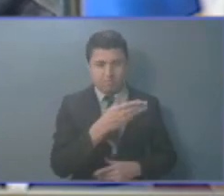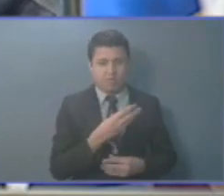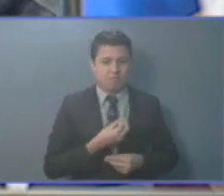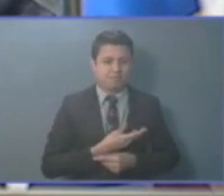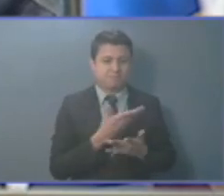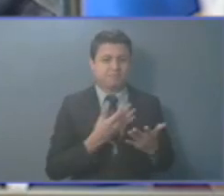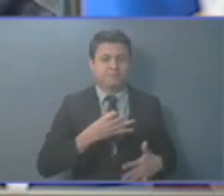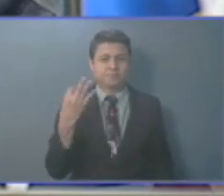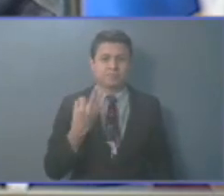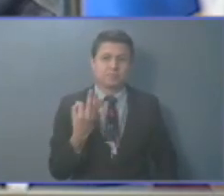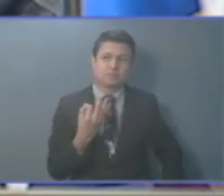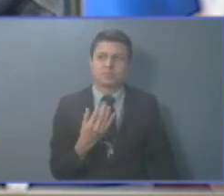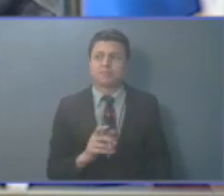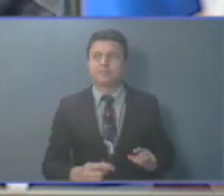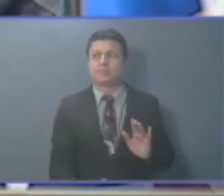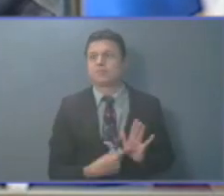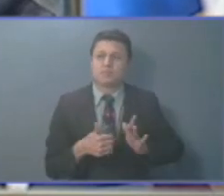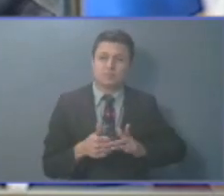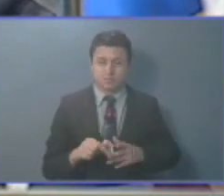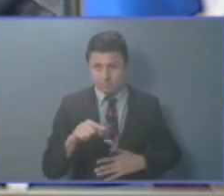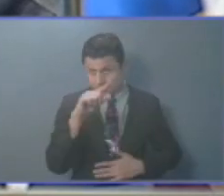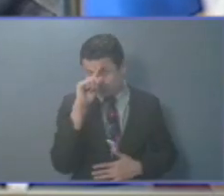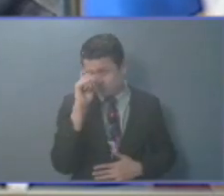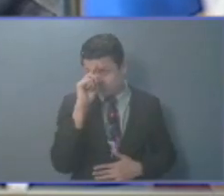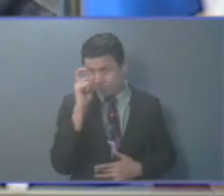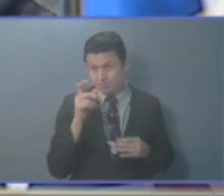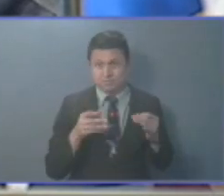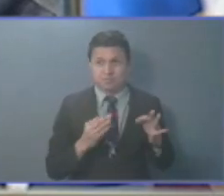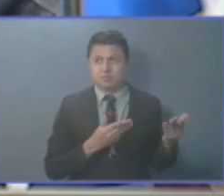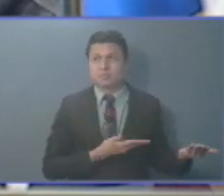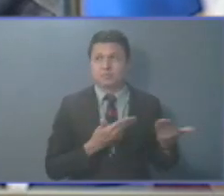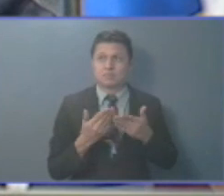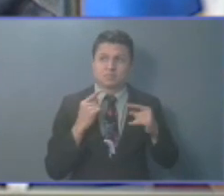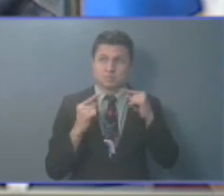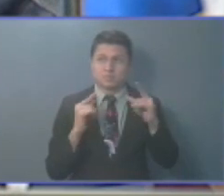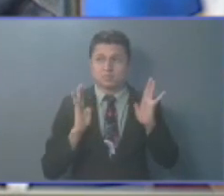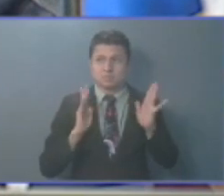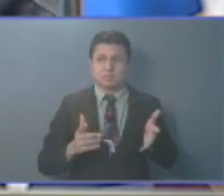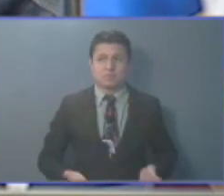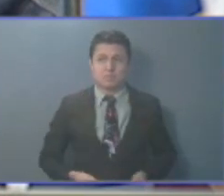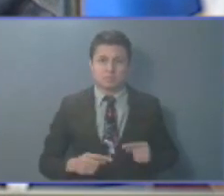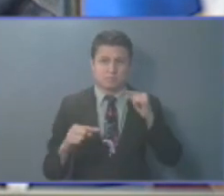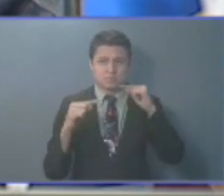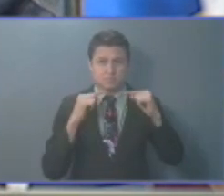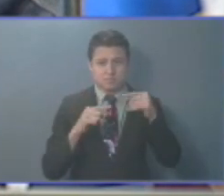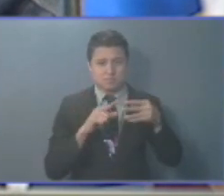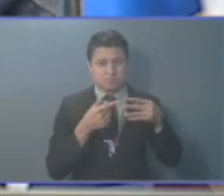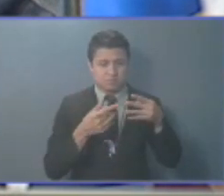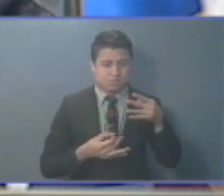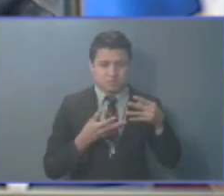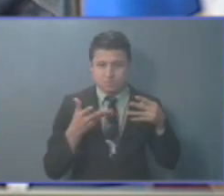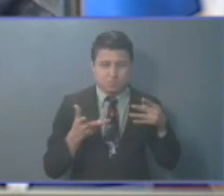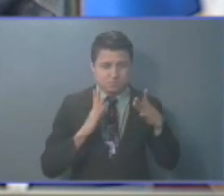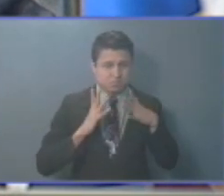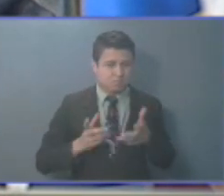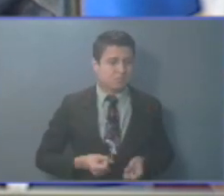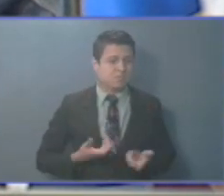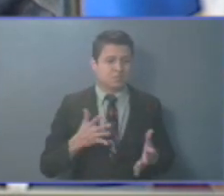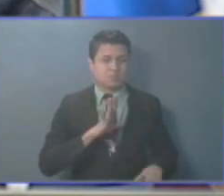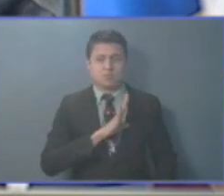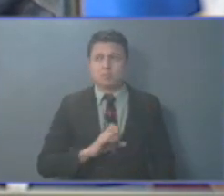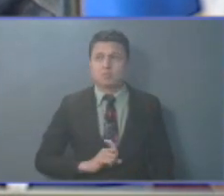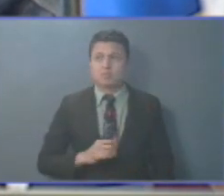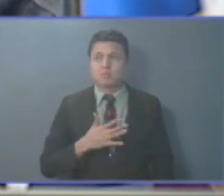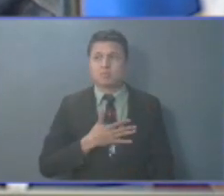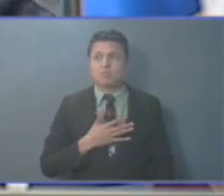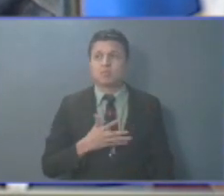la imperiosa necesidad de que interpongan sus buenos oficios a manera de devolverle a mi gobierno las facultades legales que han tenido todos los gobiernos de El Salvador, que tienen